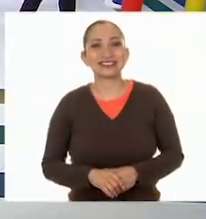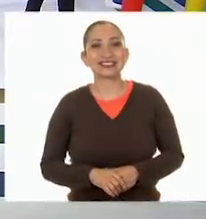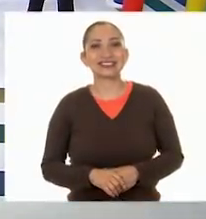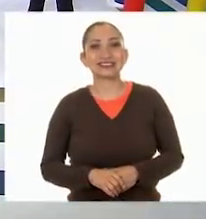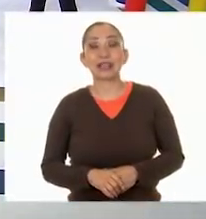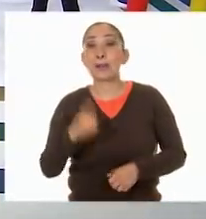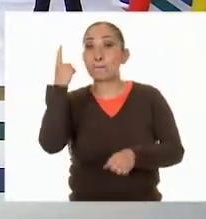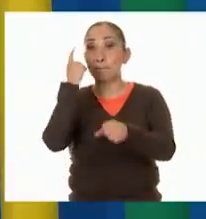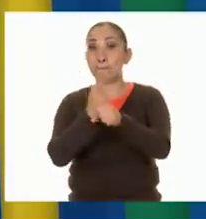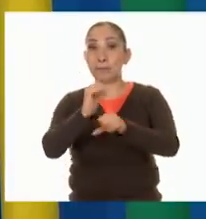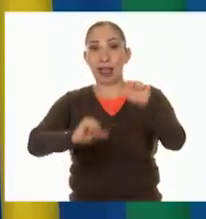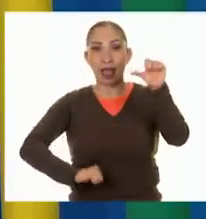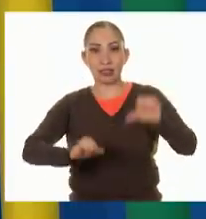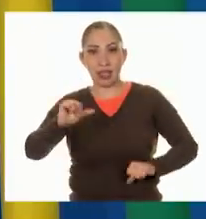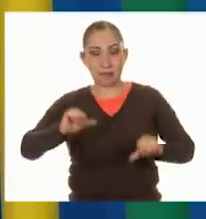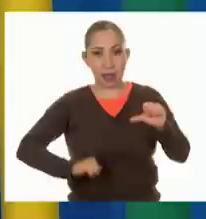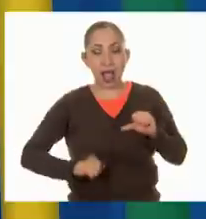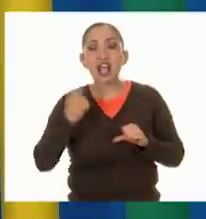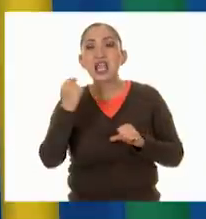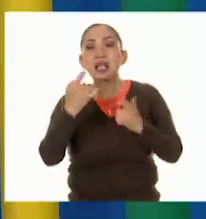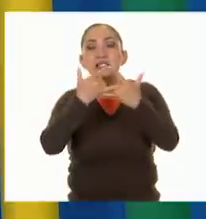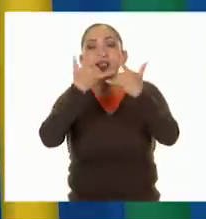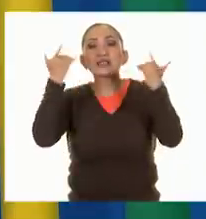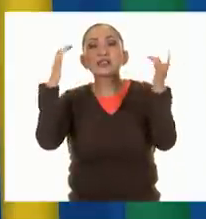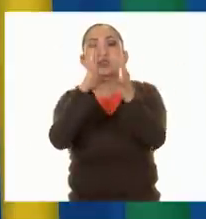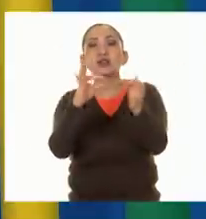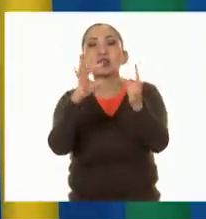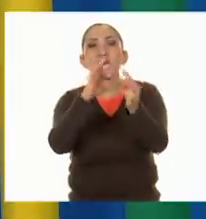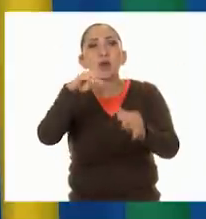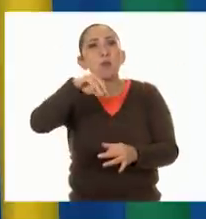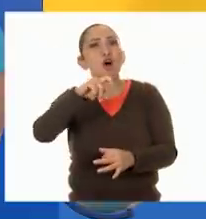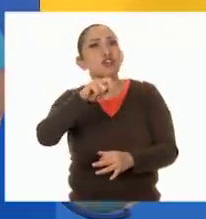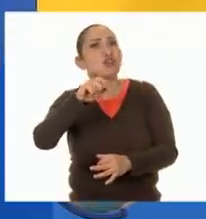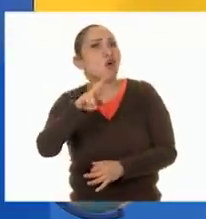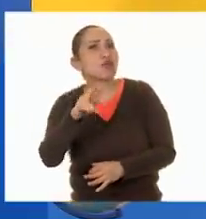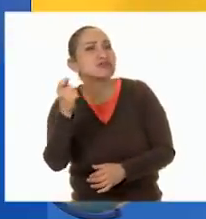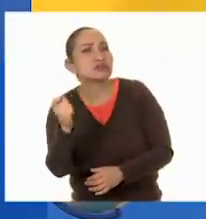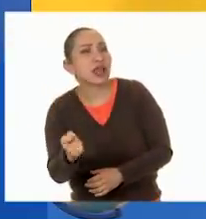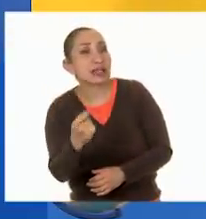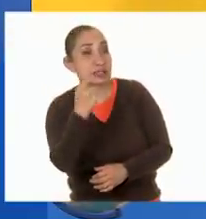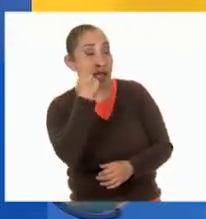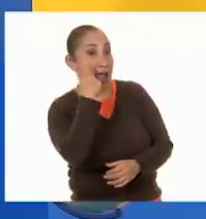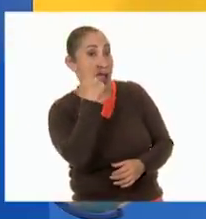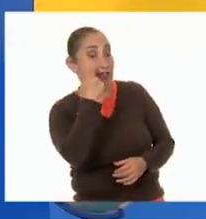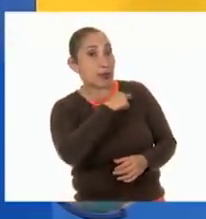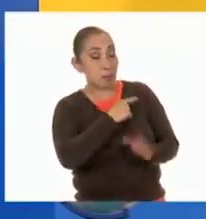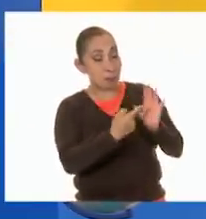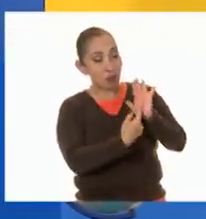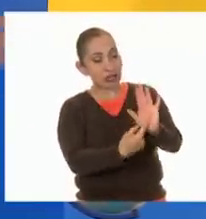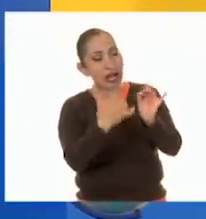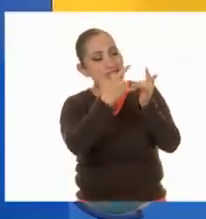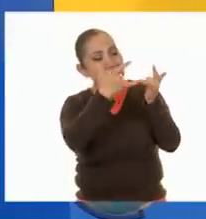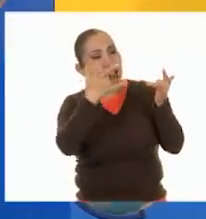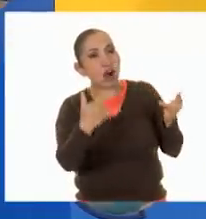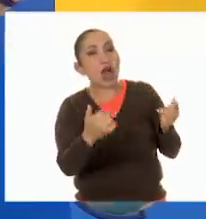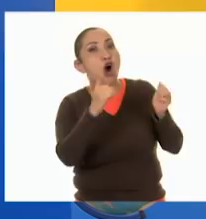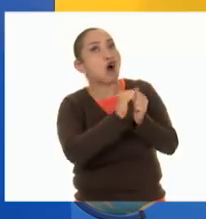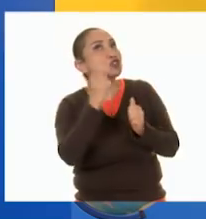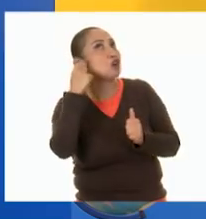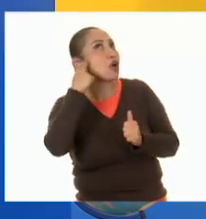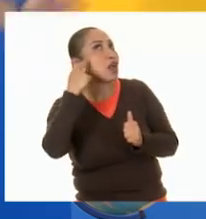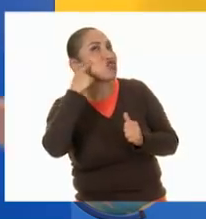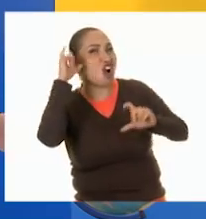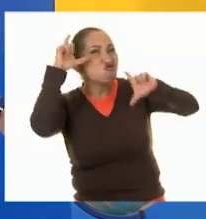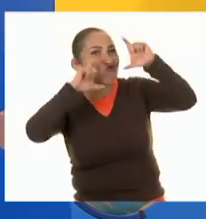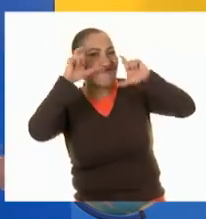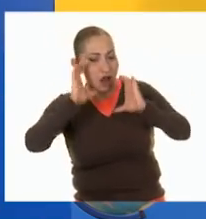¡Comenzamos! Nuestra primera actividad es un cuento motor. ¡Muy bien! Es donde tenemos que representar una historia realizando sonidos,